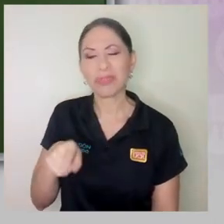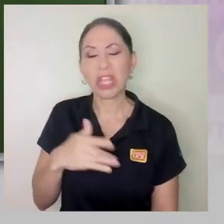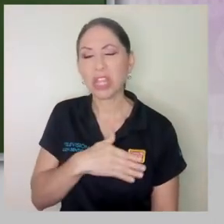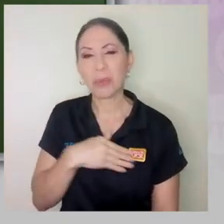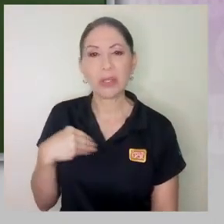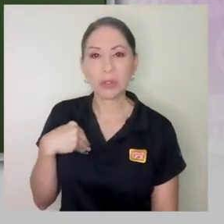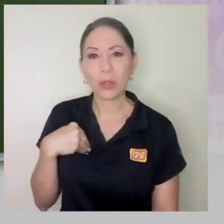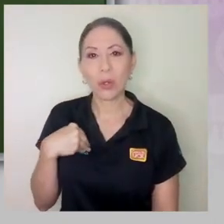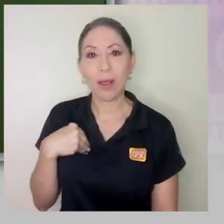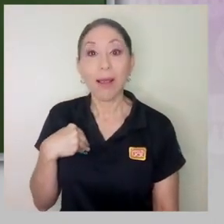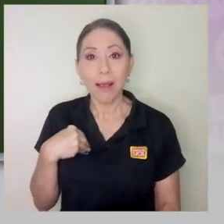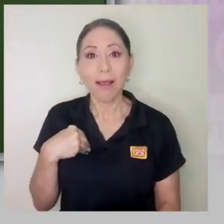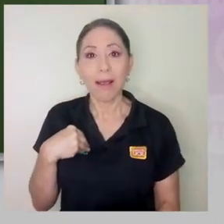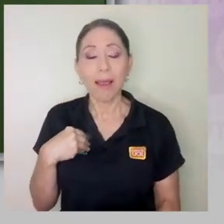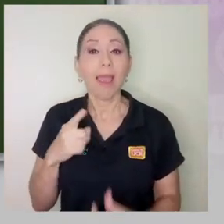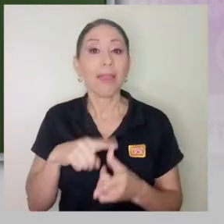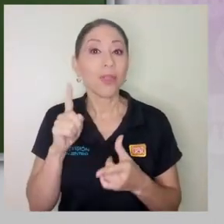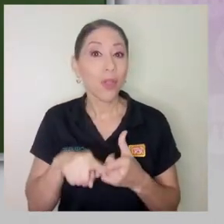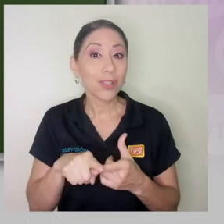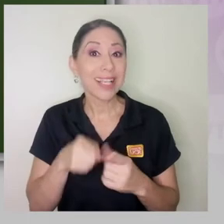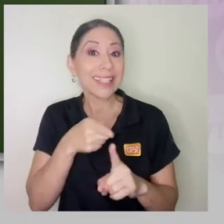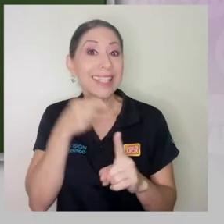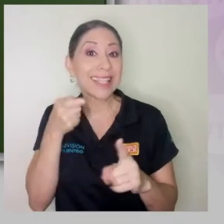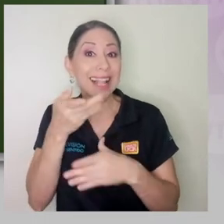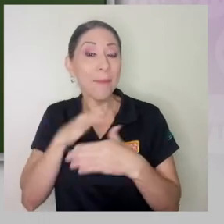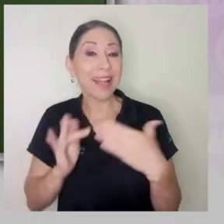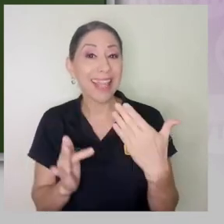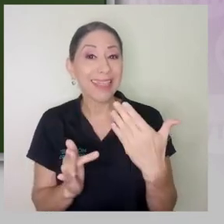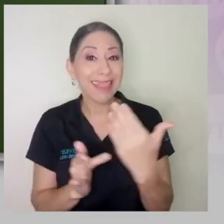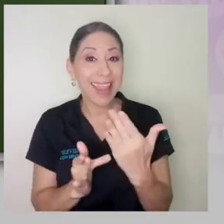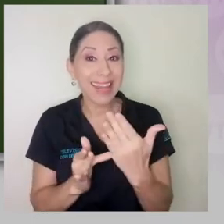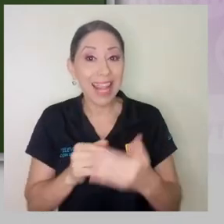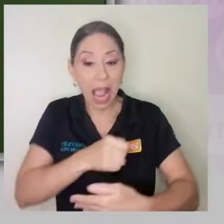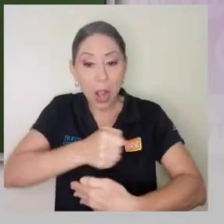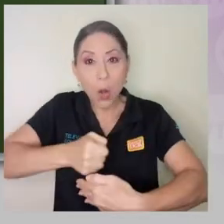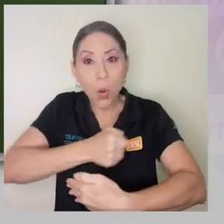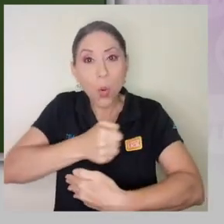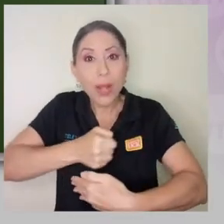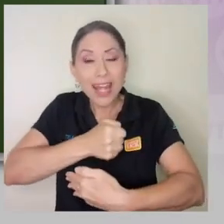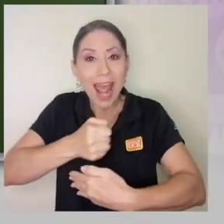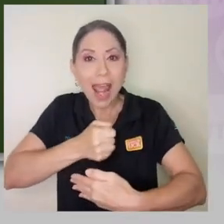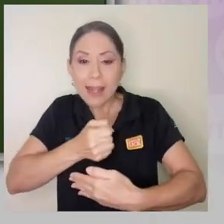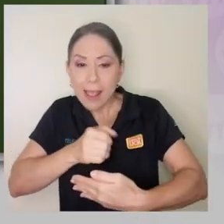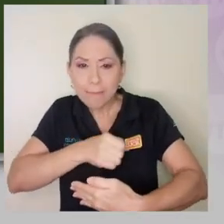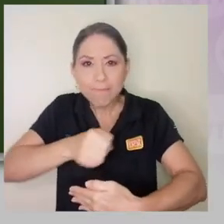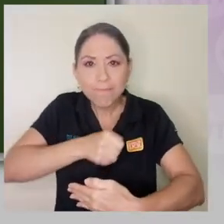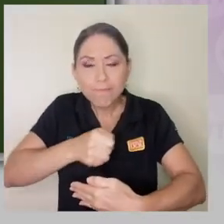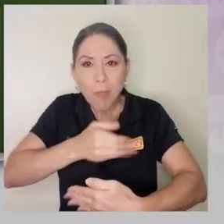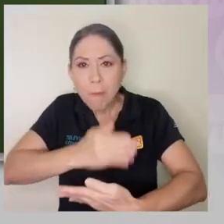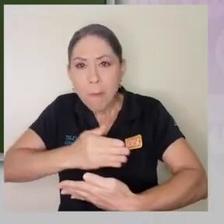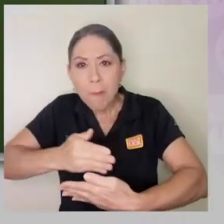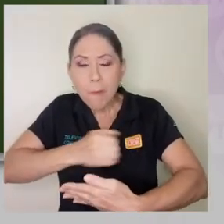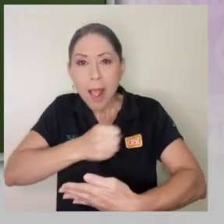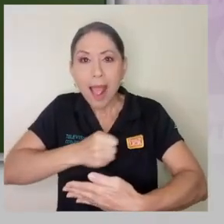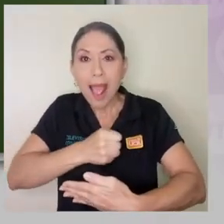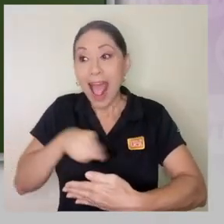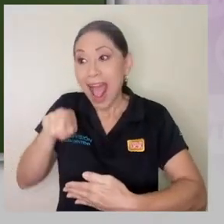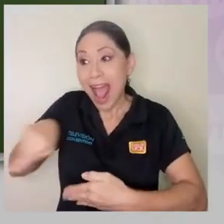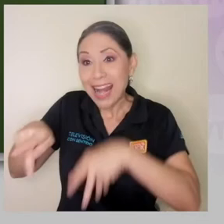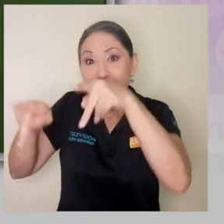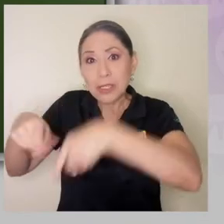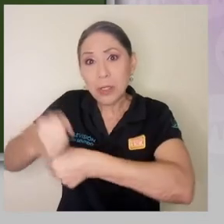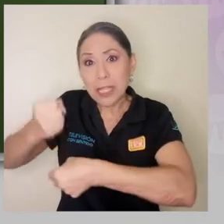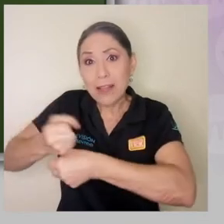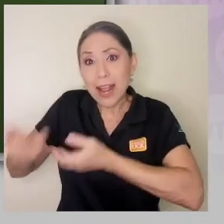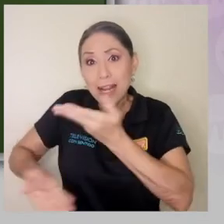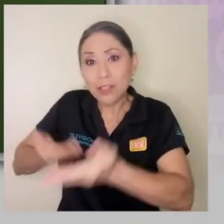la parte de técnica culinaria, también como tal, ayudarle a las personas que producen los alimentos en los servicios de alimentación